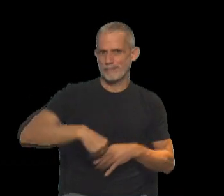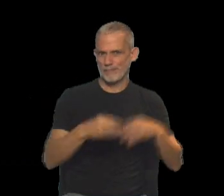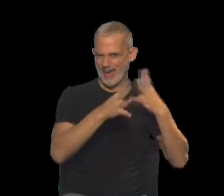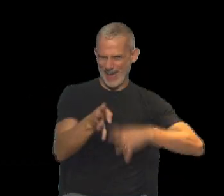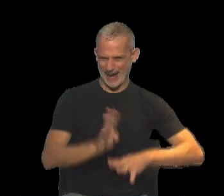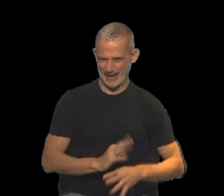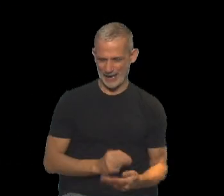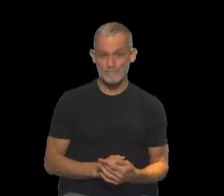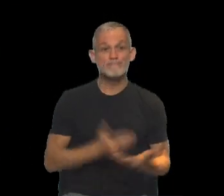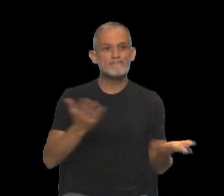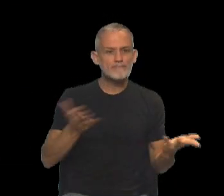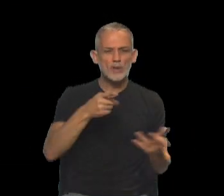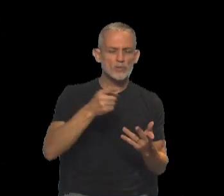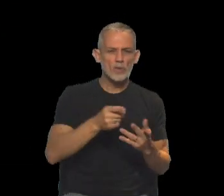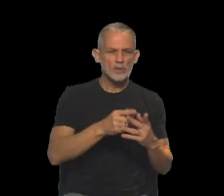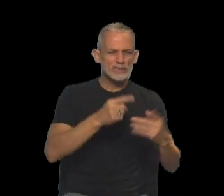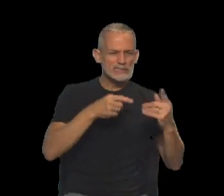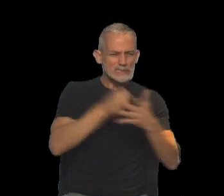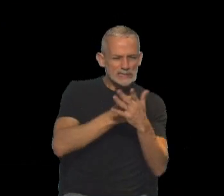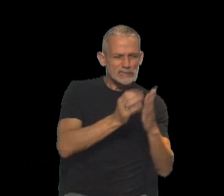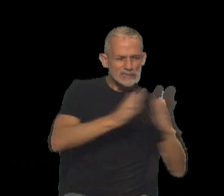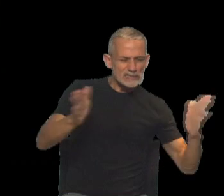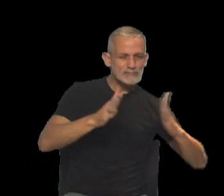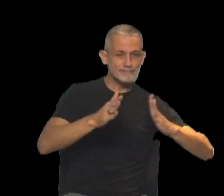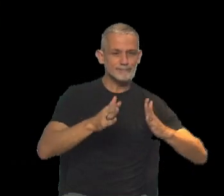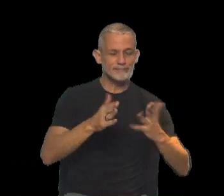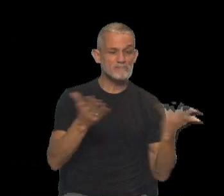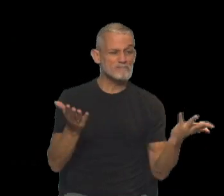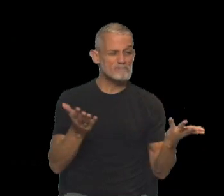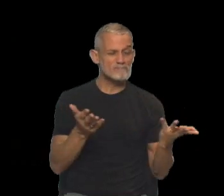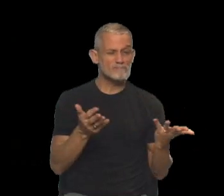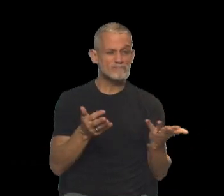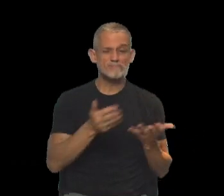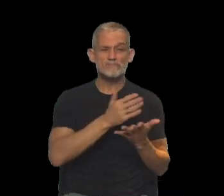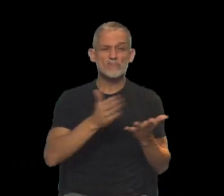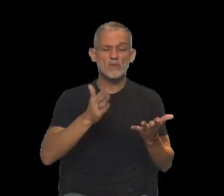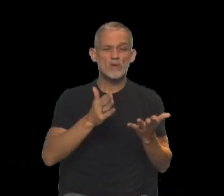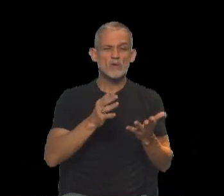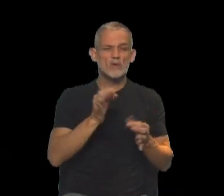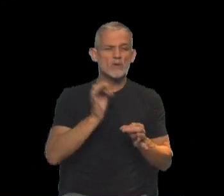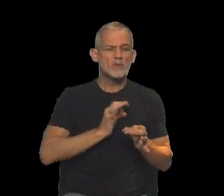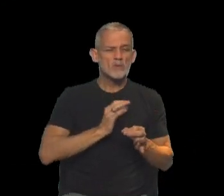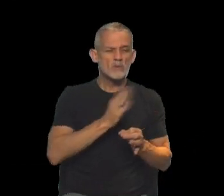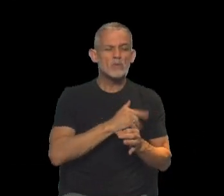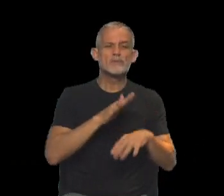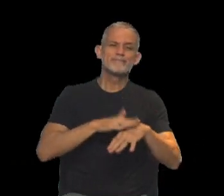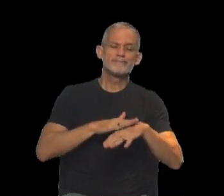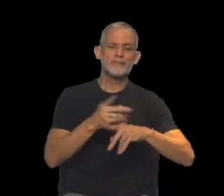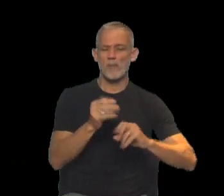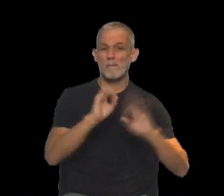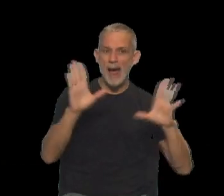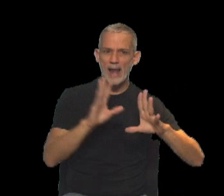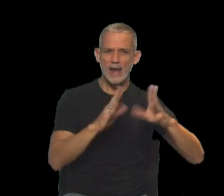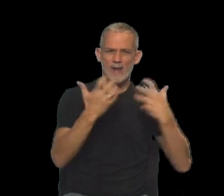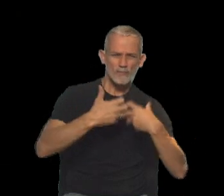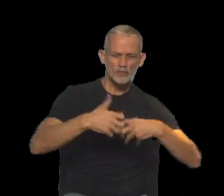Entonces, lo que digo es, toda esta gesta, ¿no?, queda como en algún punto anquilosada en la responsabilidad, en